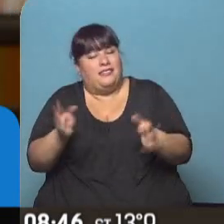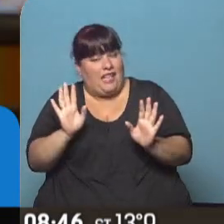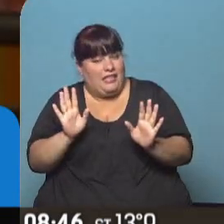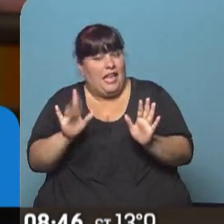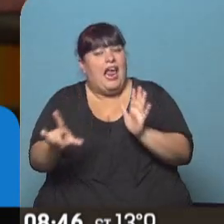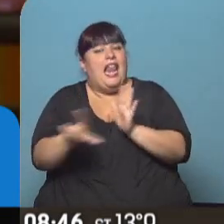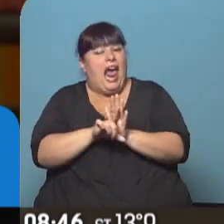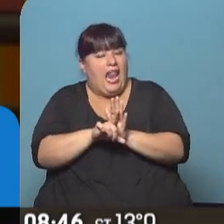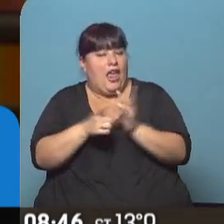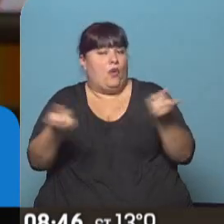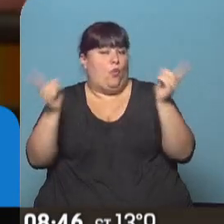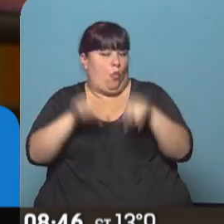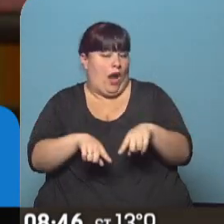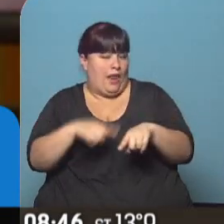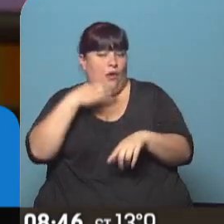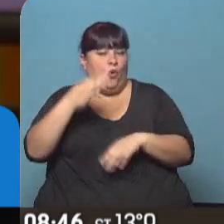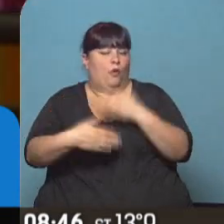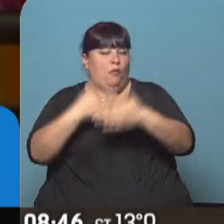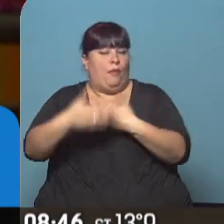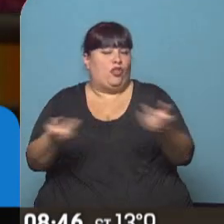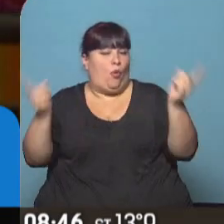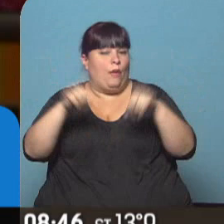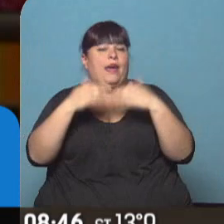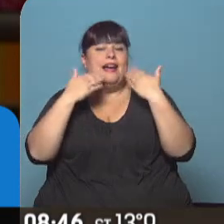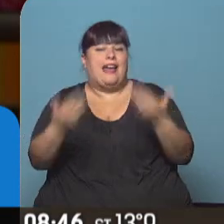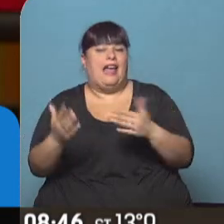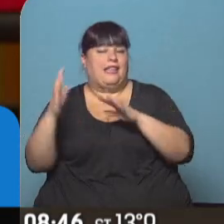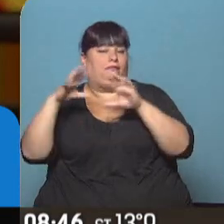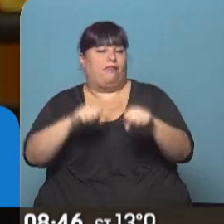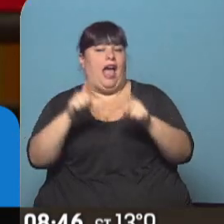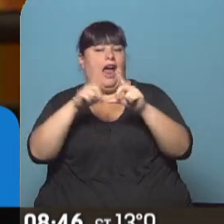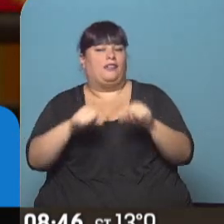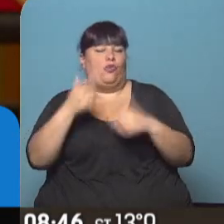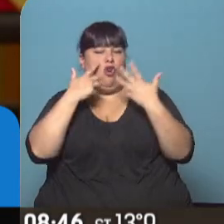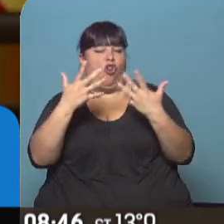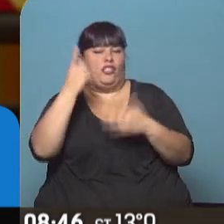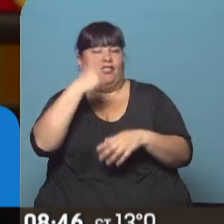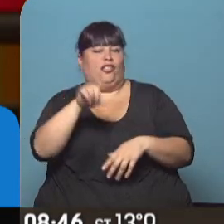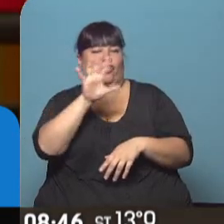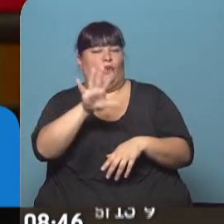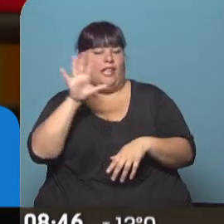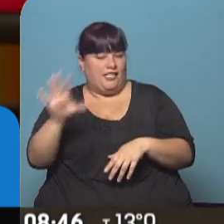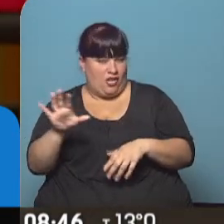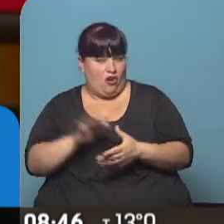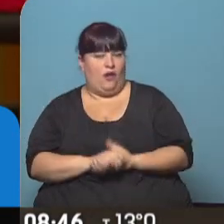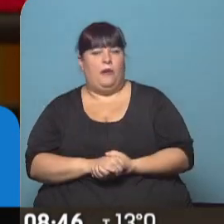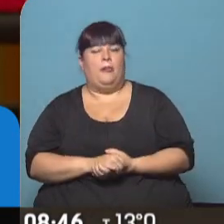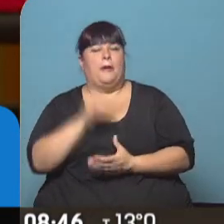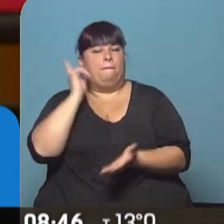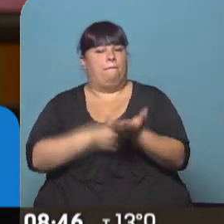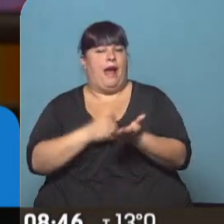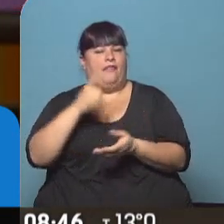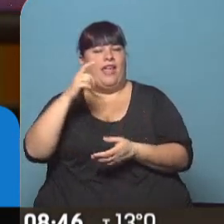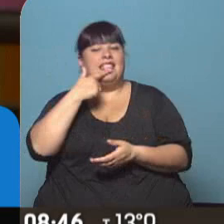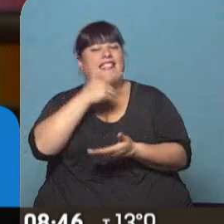la legalidad haya vuelto o esté en un proceso de volver gracias a la aplicación del famoso artículo 155 que ha aplicado